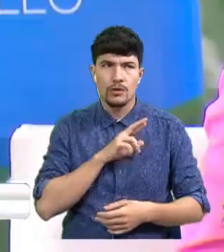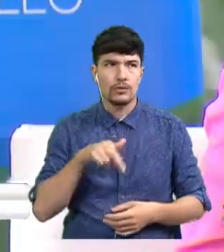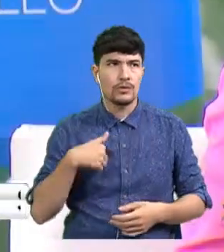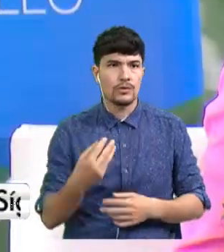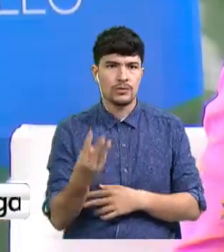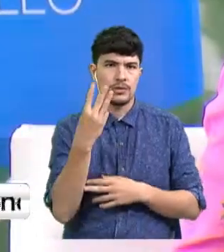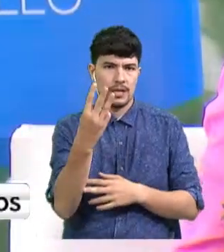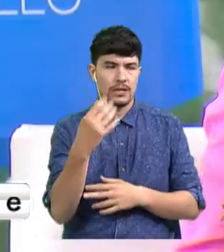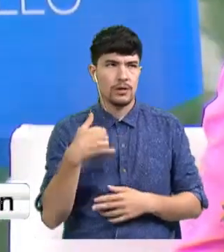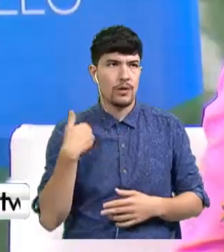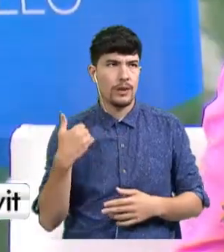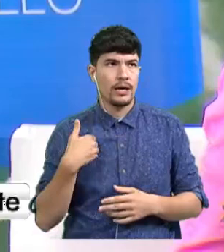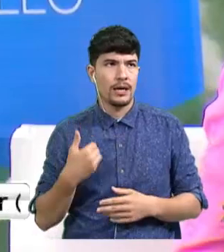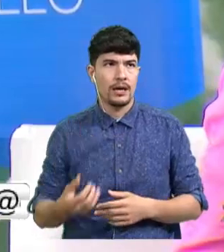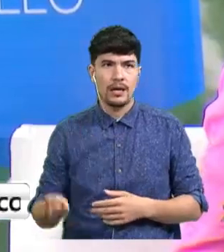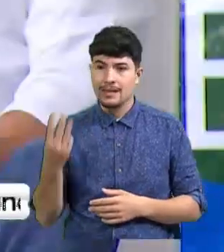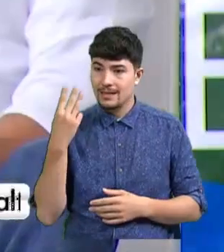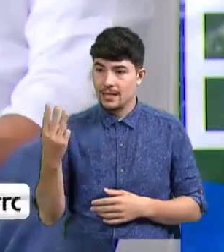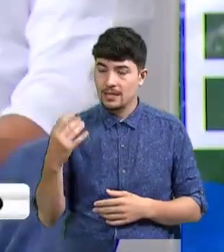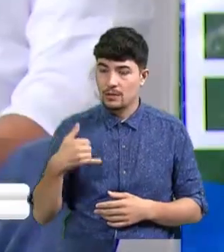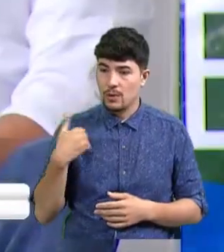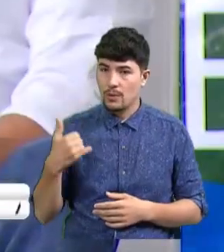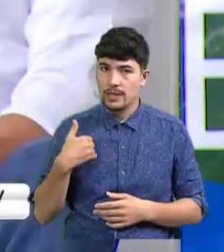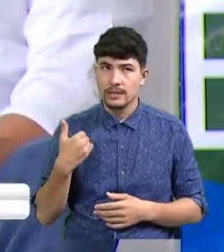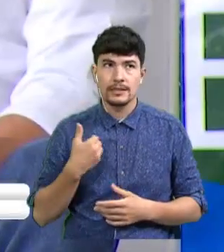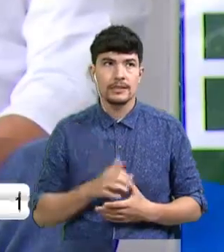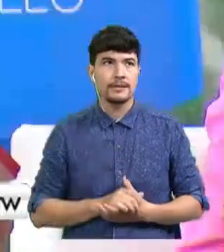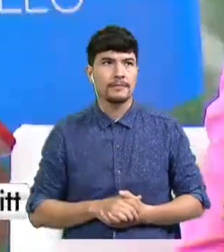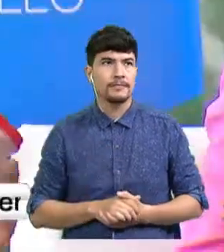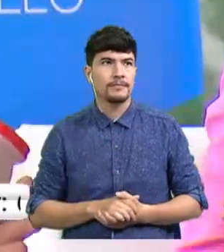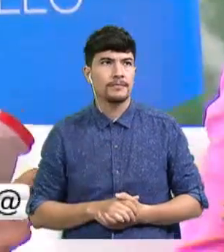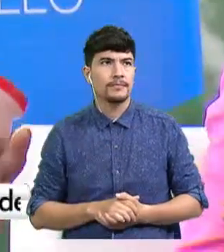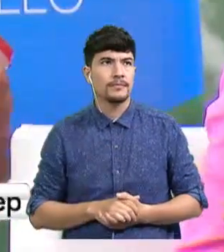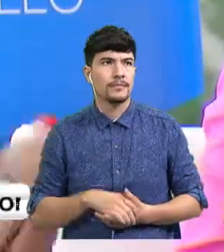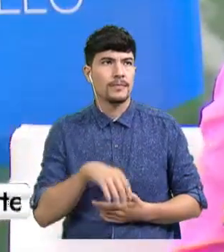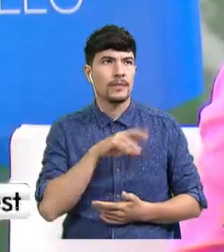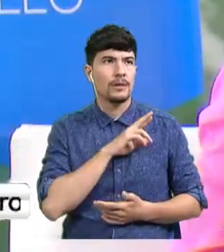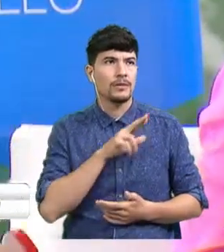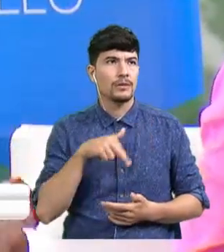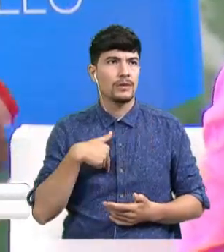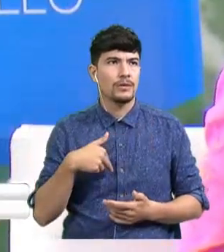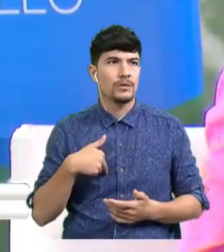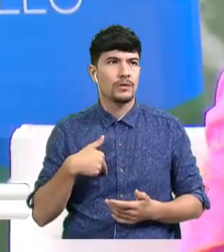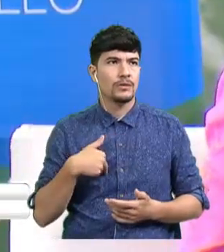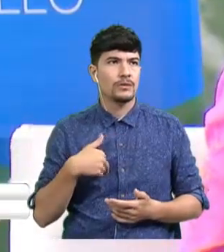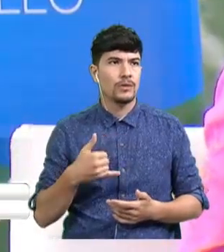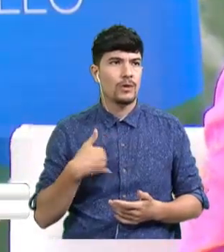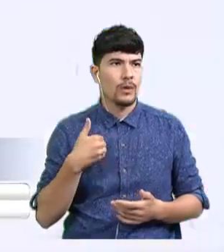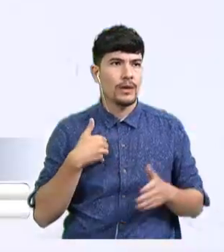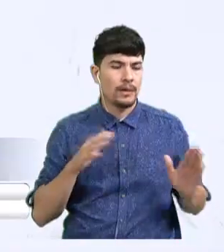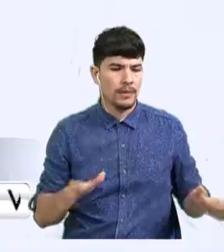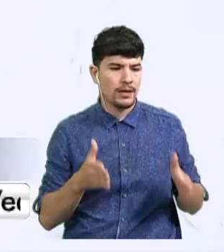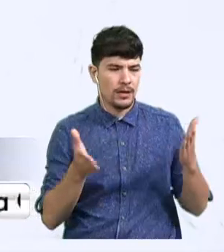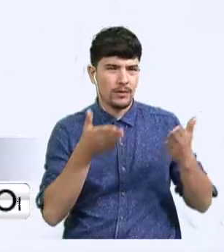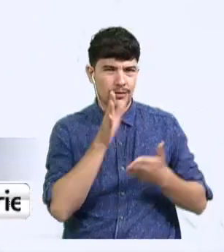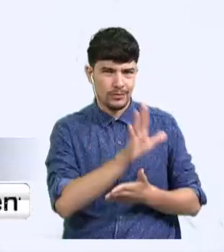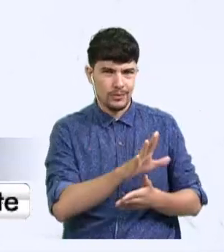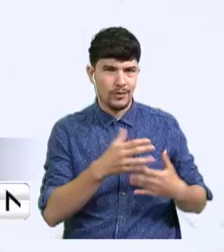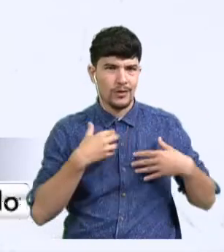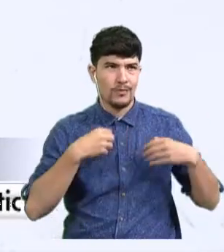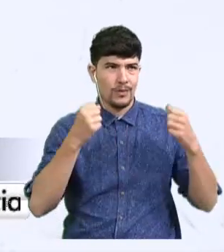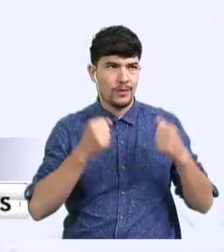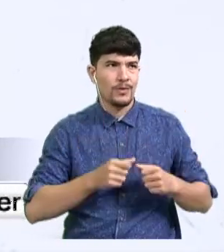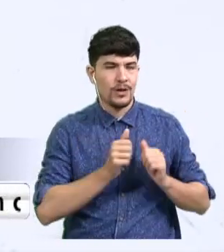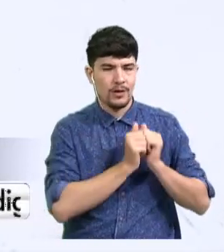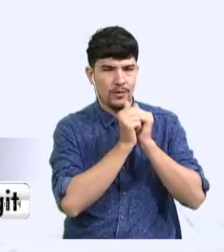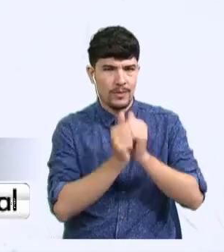jóvenes. ¿Cuántos? Tres jóvenes, tres emprendedores, jóvenes. Sí señor, nosotros... con un joven de emprendedor que pertenece, que nos